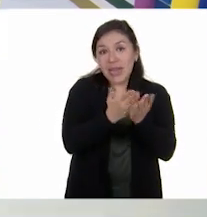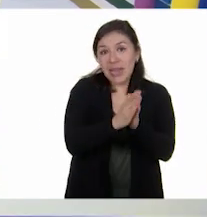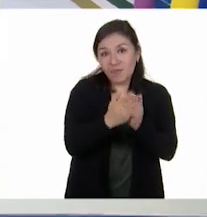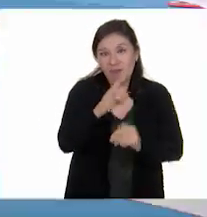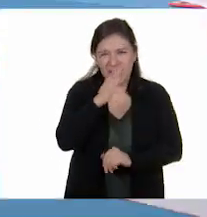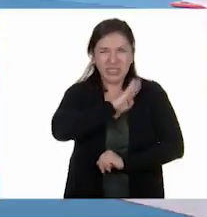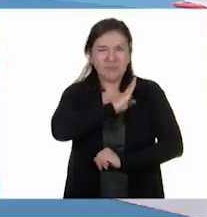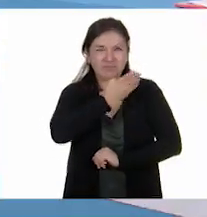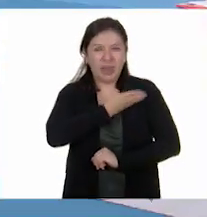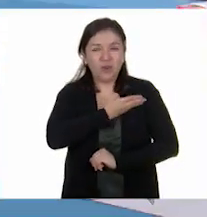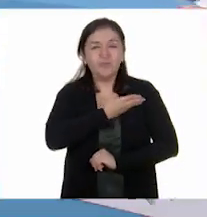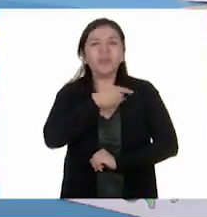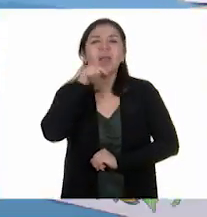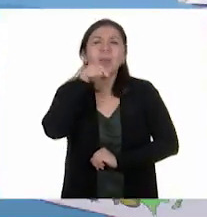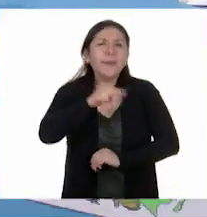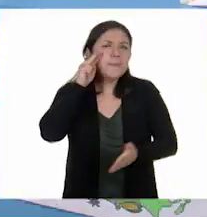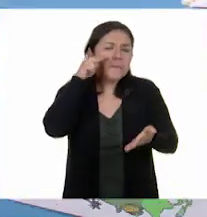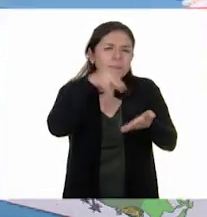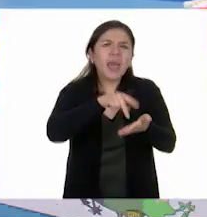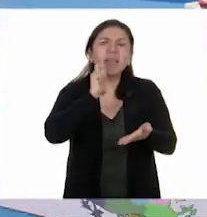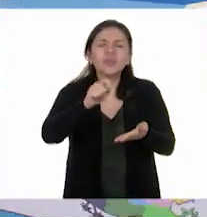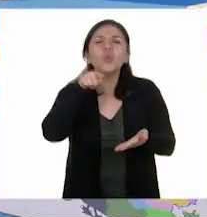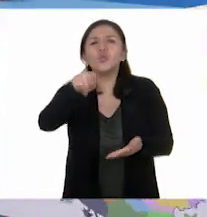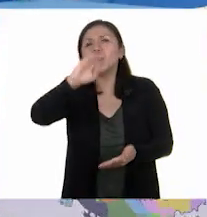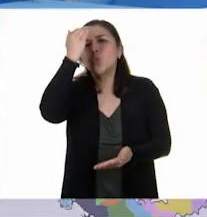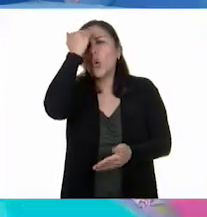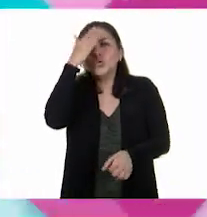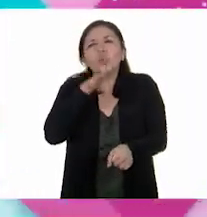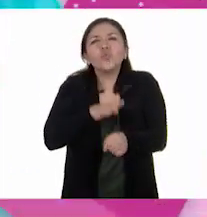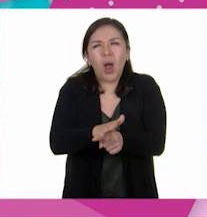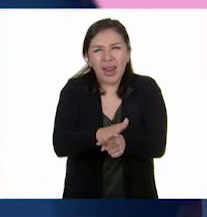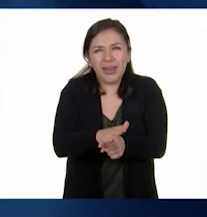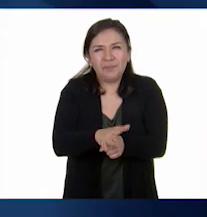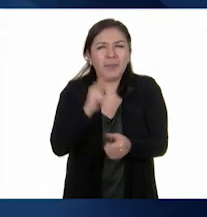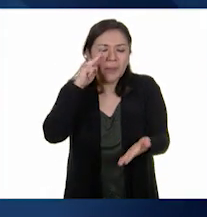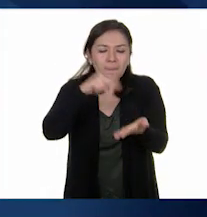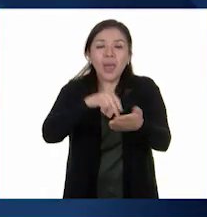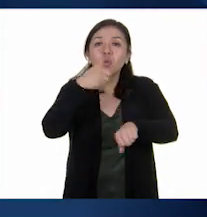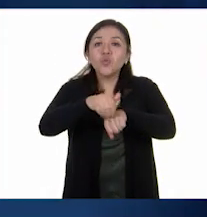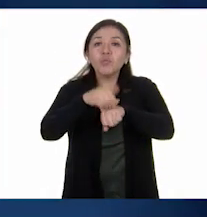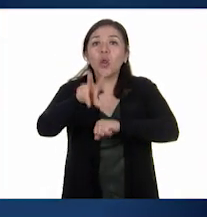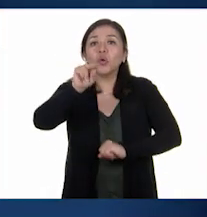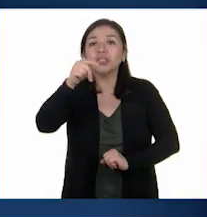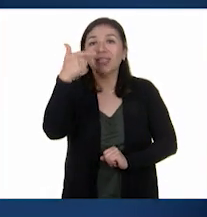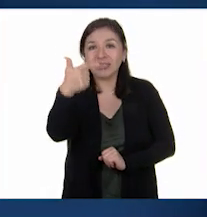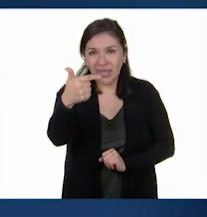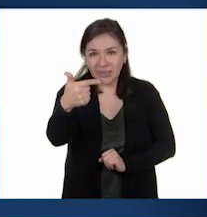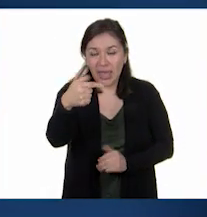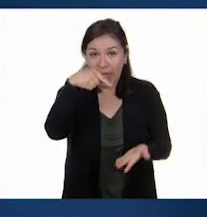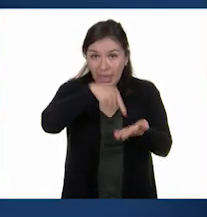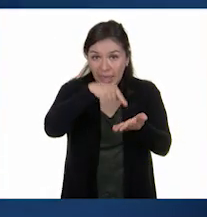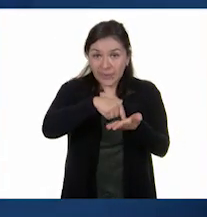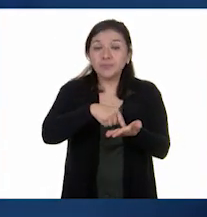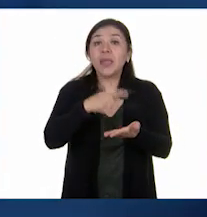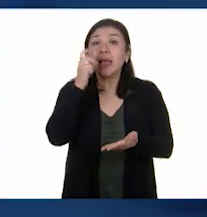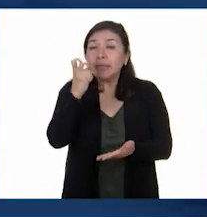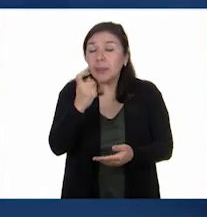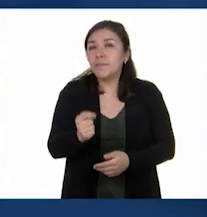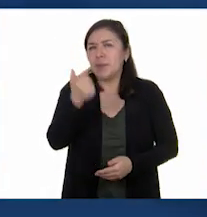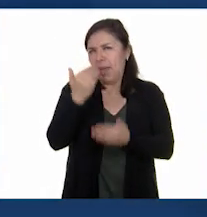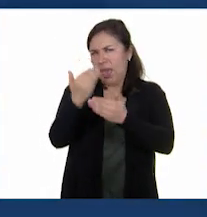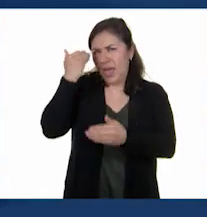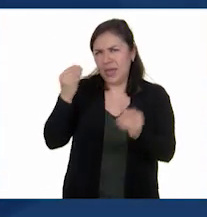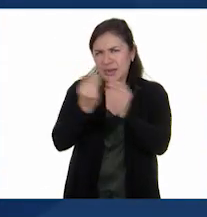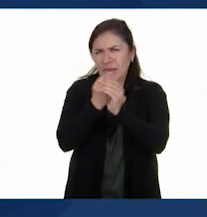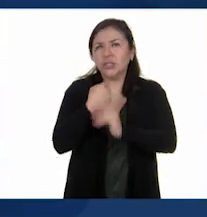de español en el apartado Lo que conozco. Esto lo vimos en la página 87 y desde la primera sesión dijimos